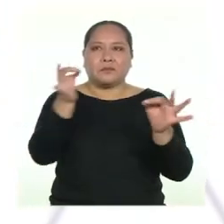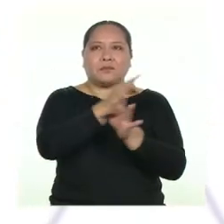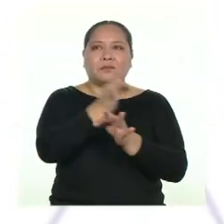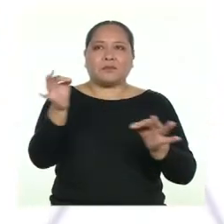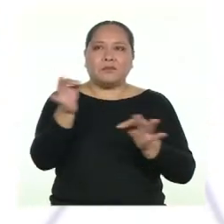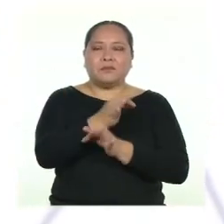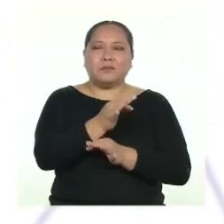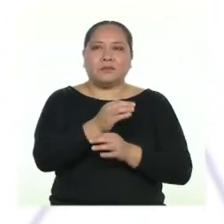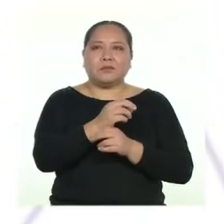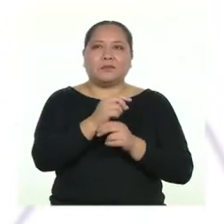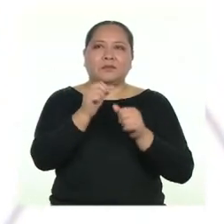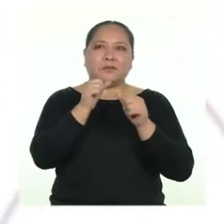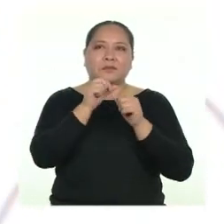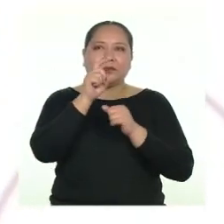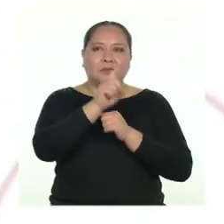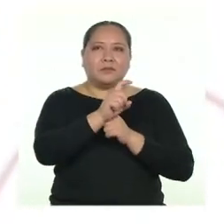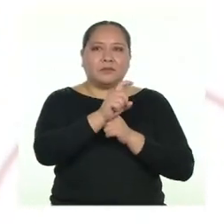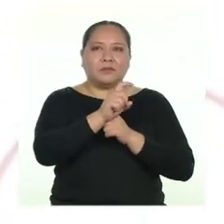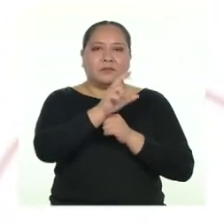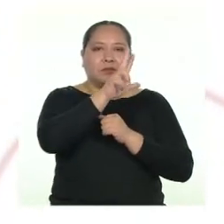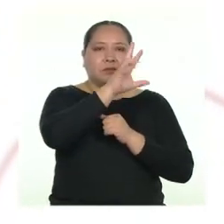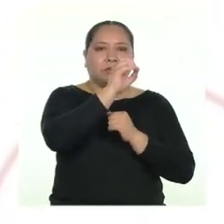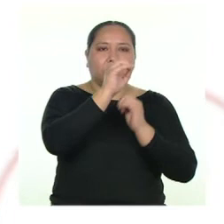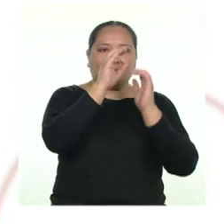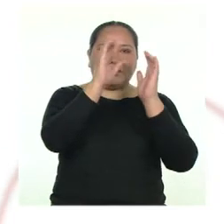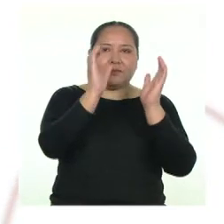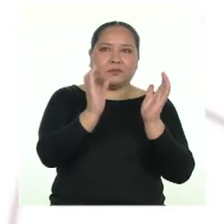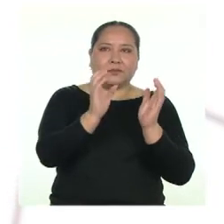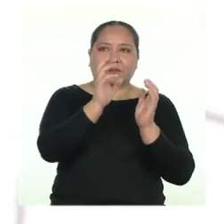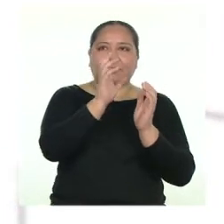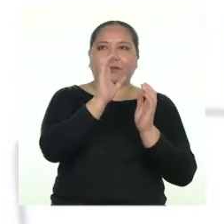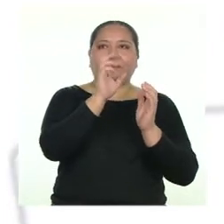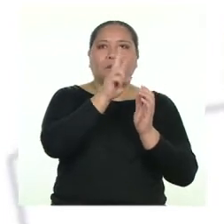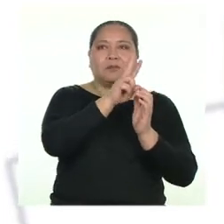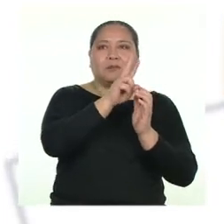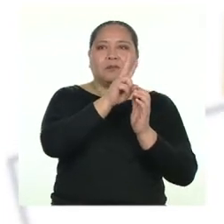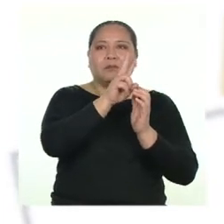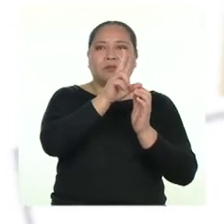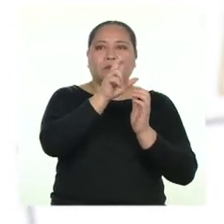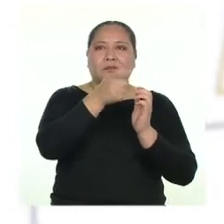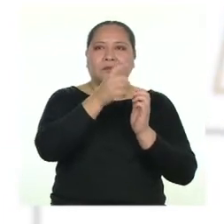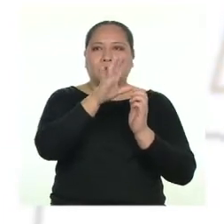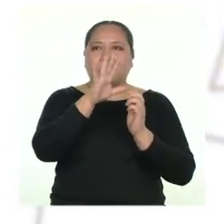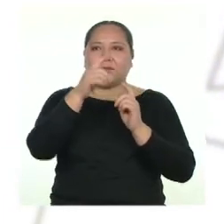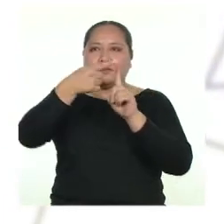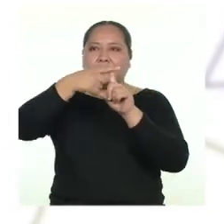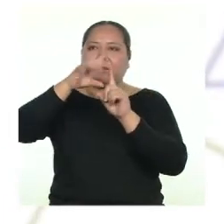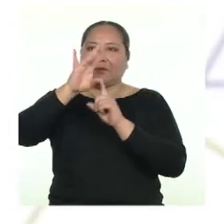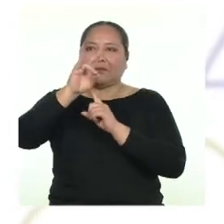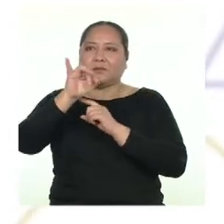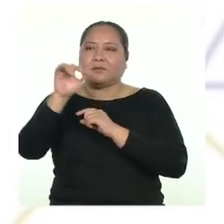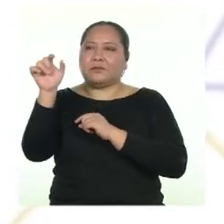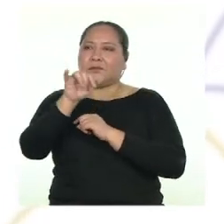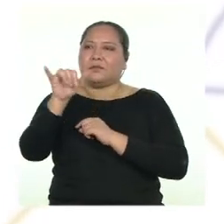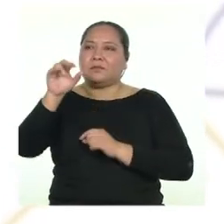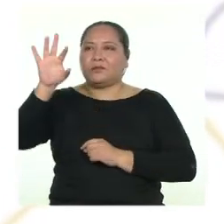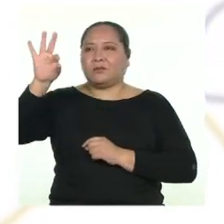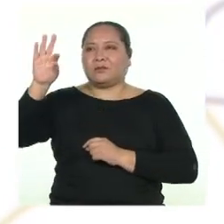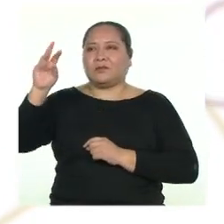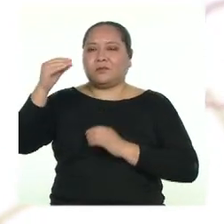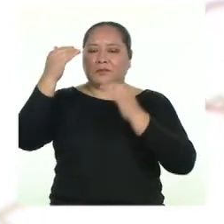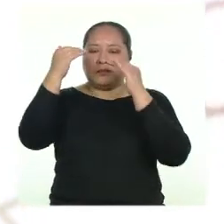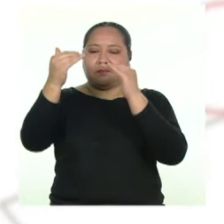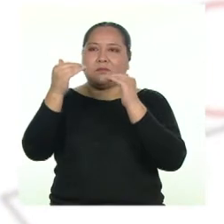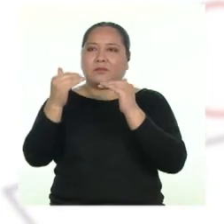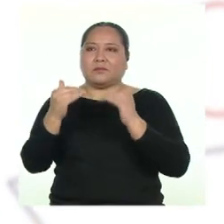Reemplazamos el valor de x en la ecuación 30x más 7y igual a 96. Y, al igual que